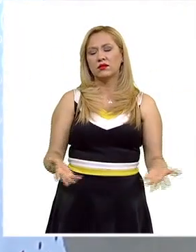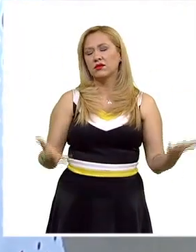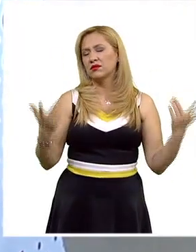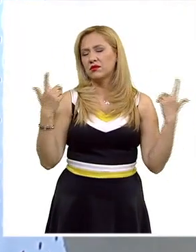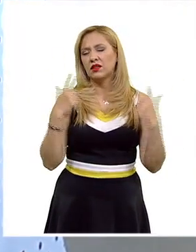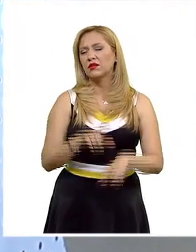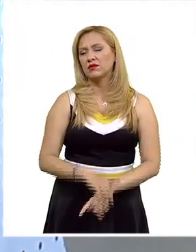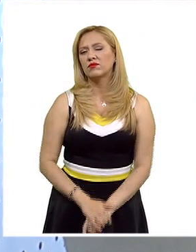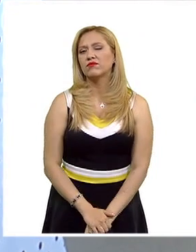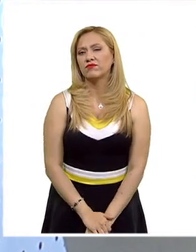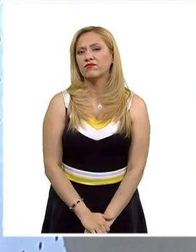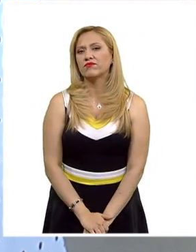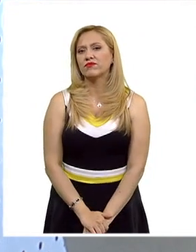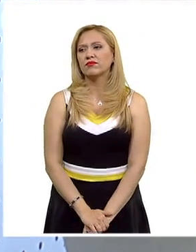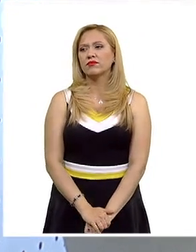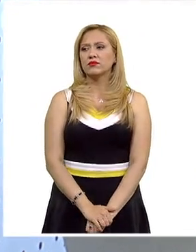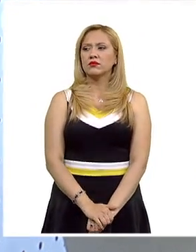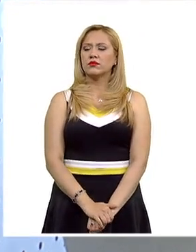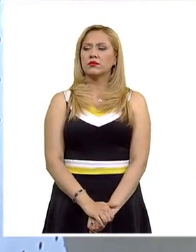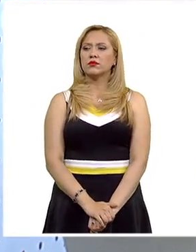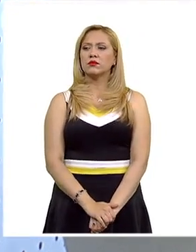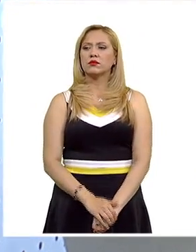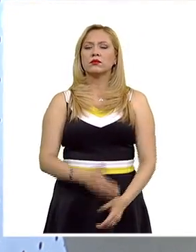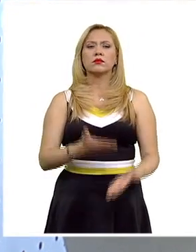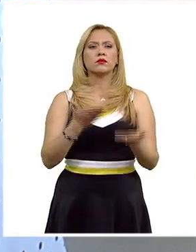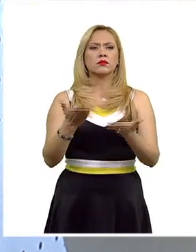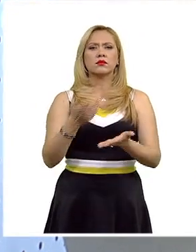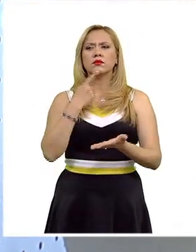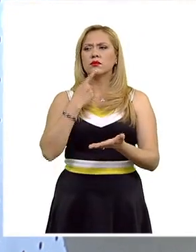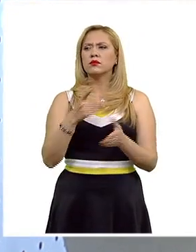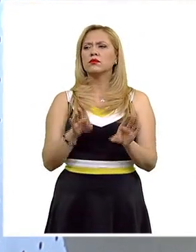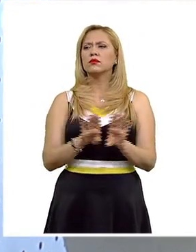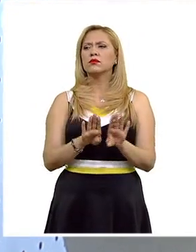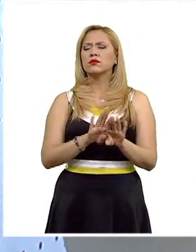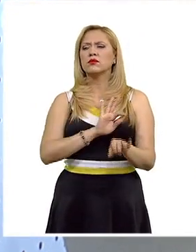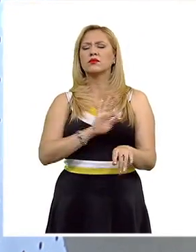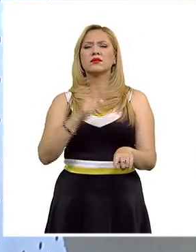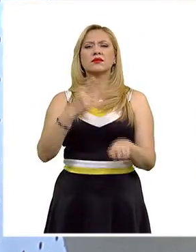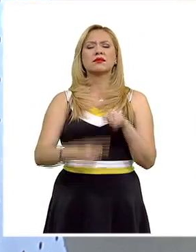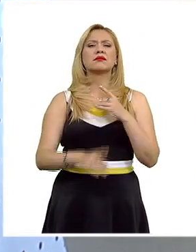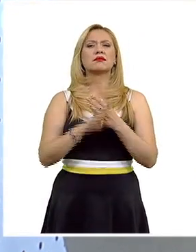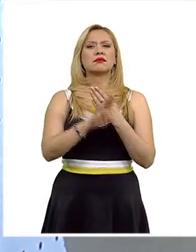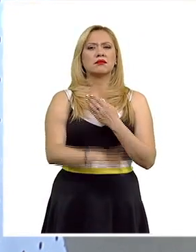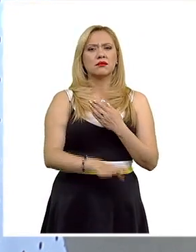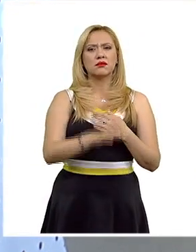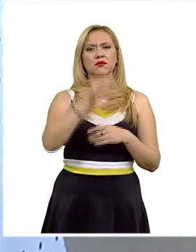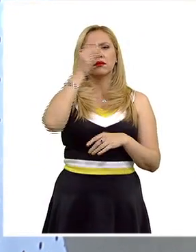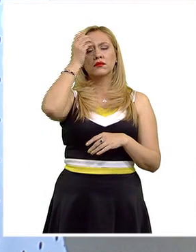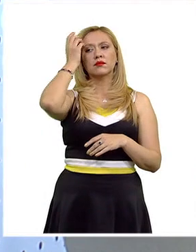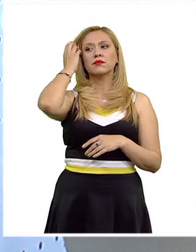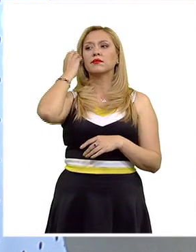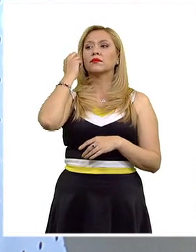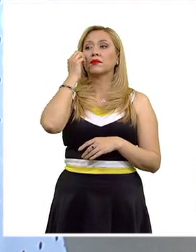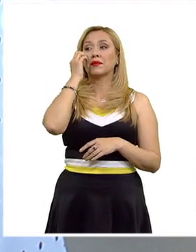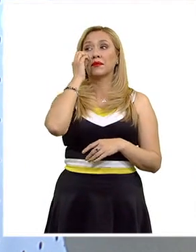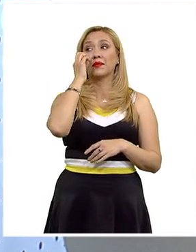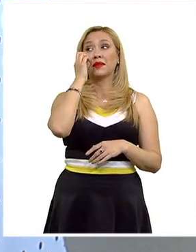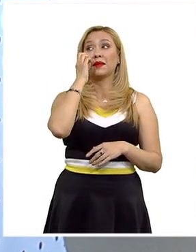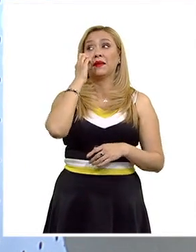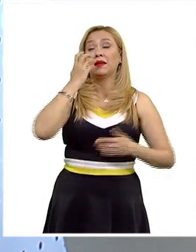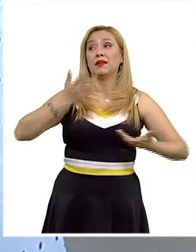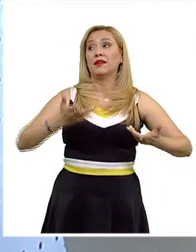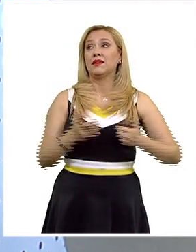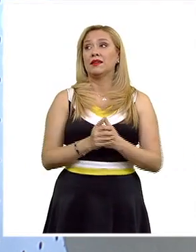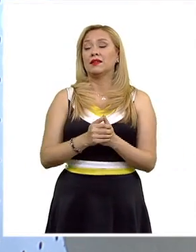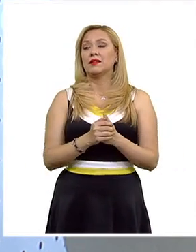experiencia. Aleida mencionaba la revictimización, Raquel. ¿Cómo podemos evitar que eso suceda? Creo que tenemos, además